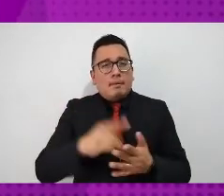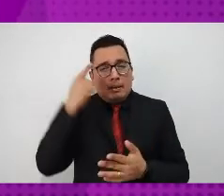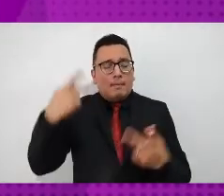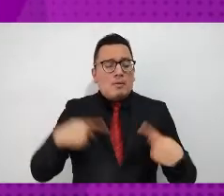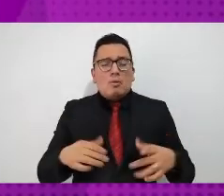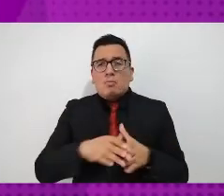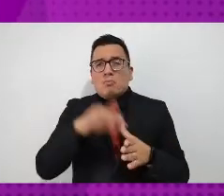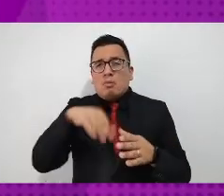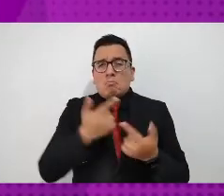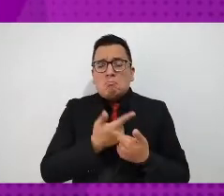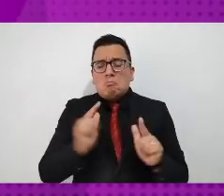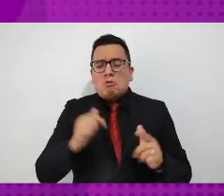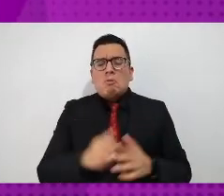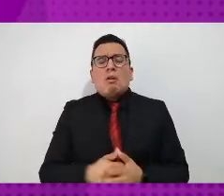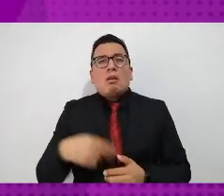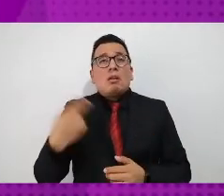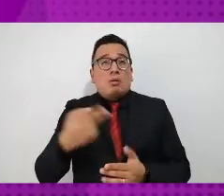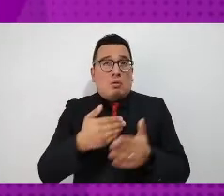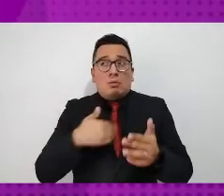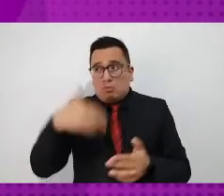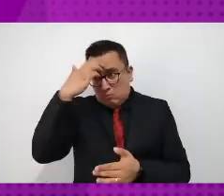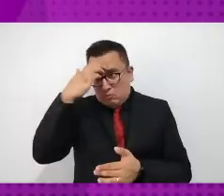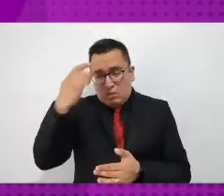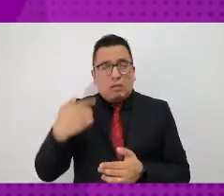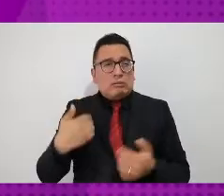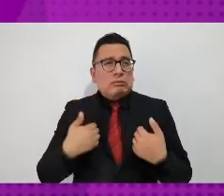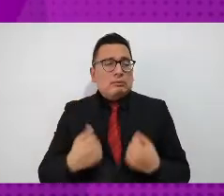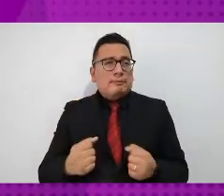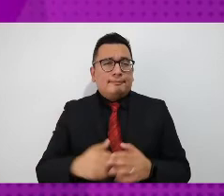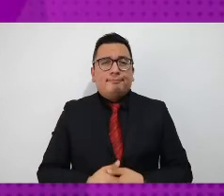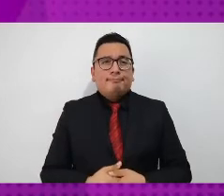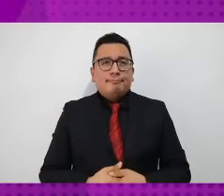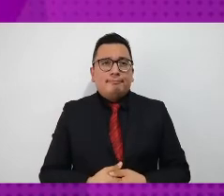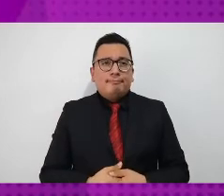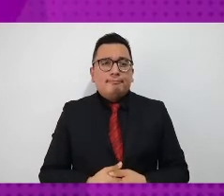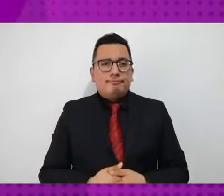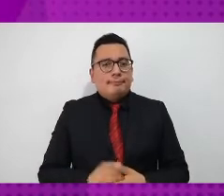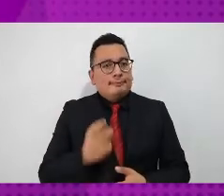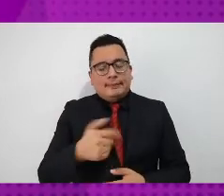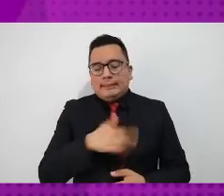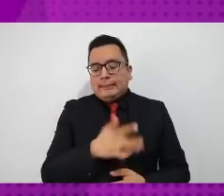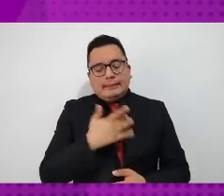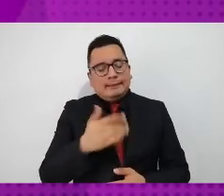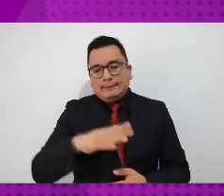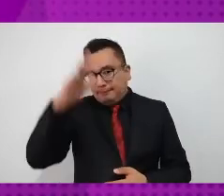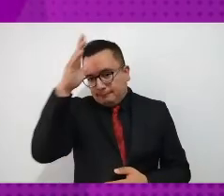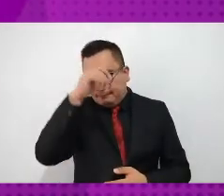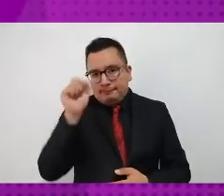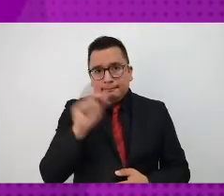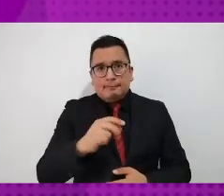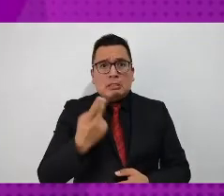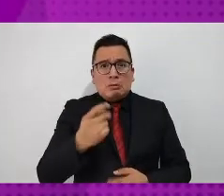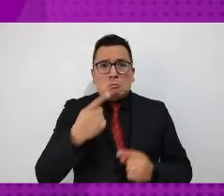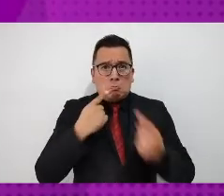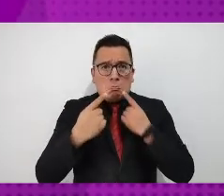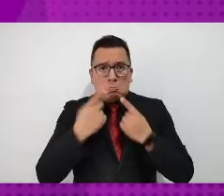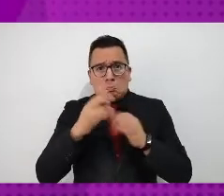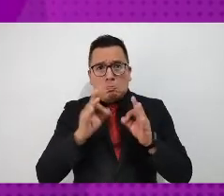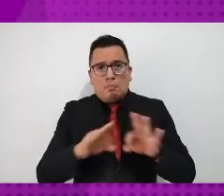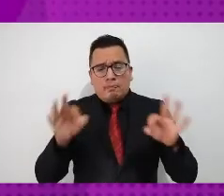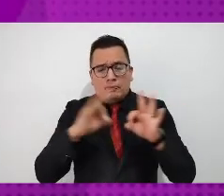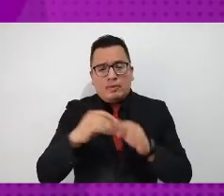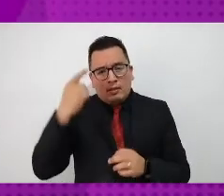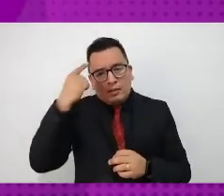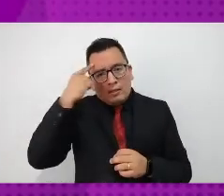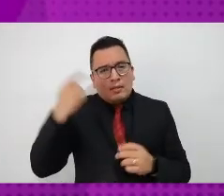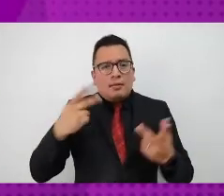voto libre informado y razonado si efectivamente coincido contigo alfredo los debates son una herramienta indispensable